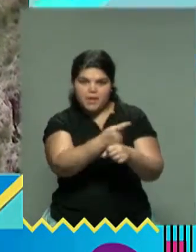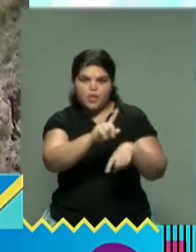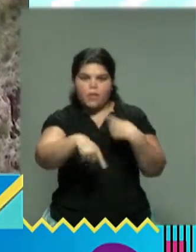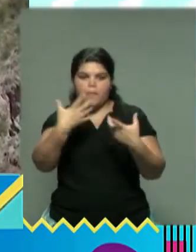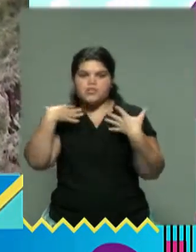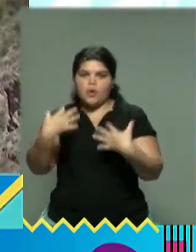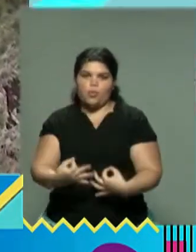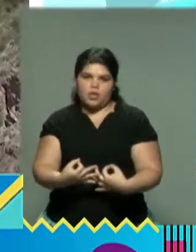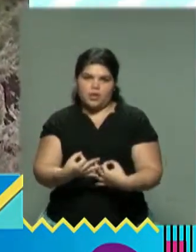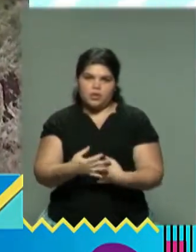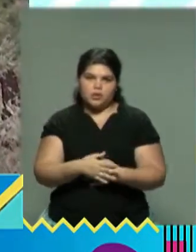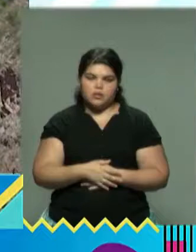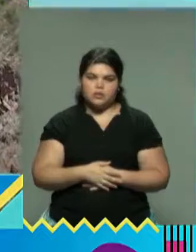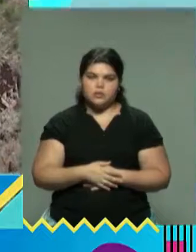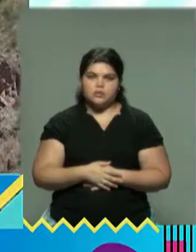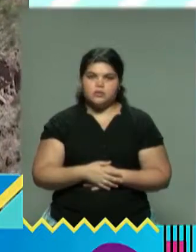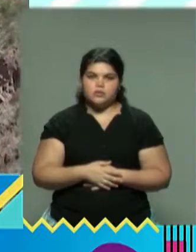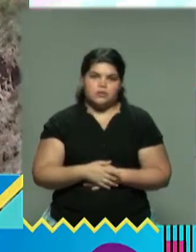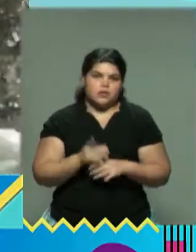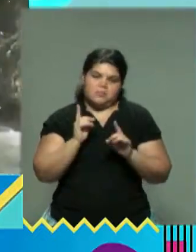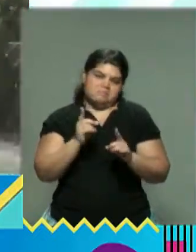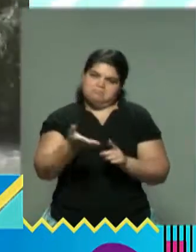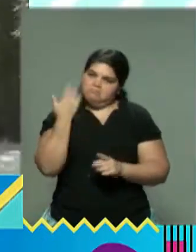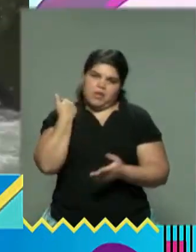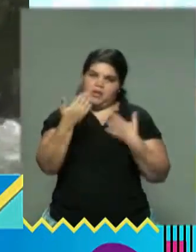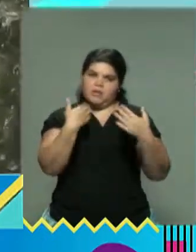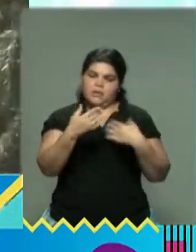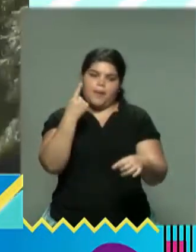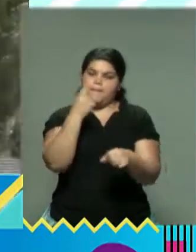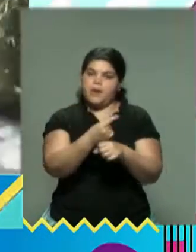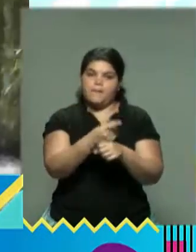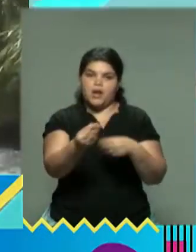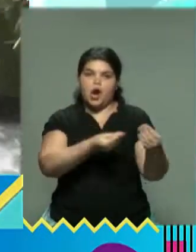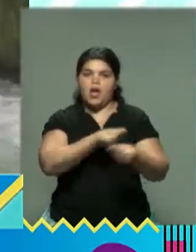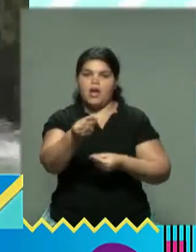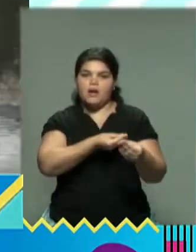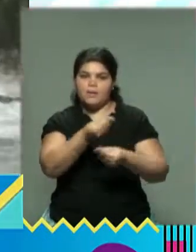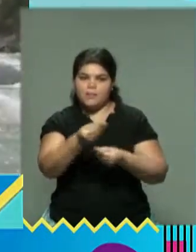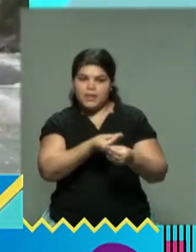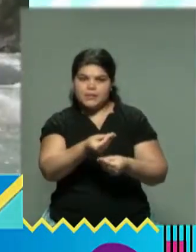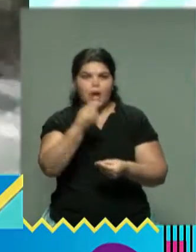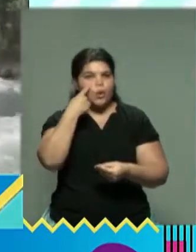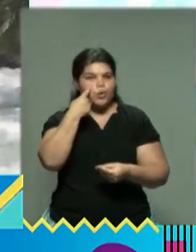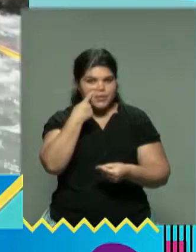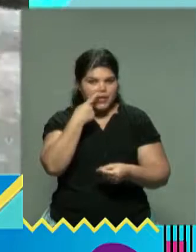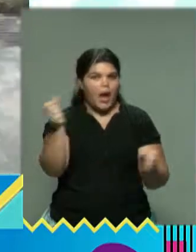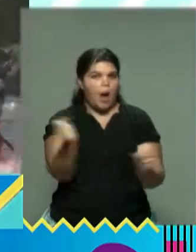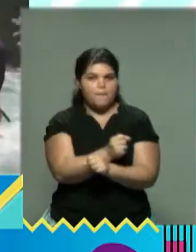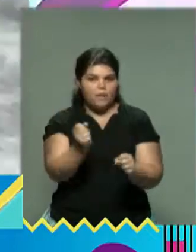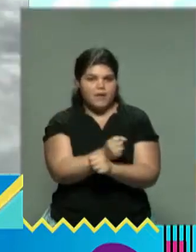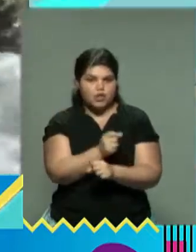eso. Lo mismo que charlamos recién, la habilitación de la empresa, que sea una empresa conocida